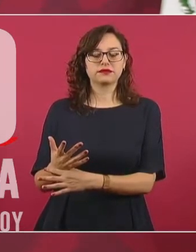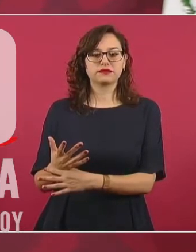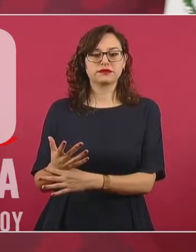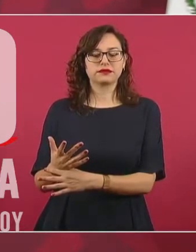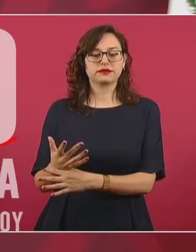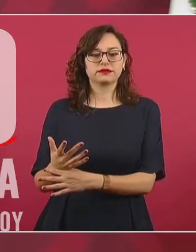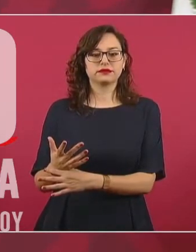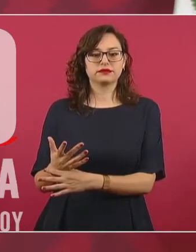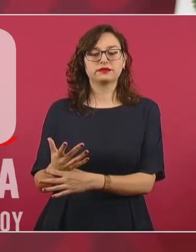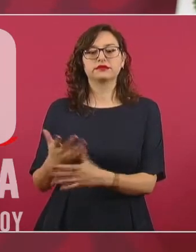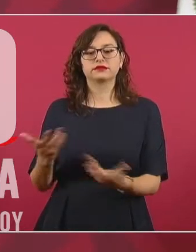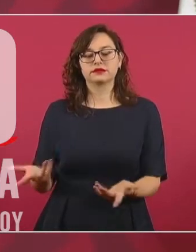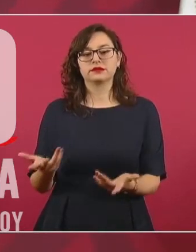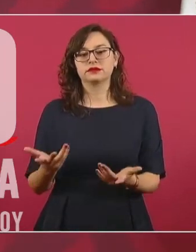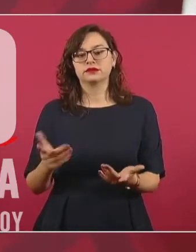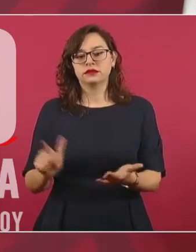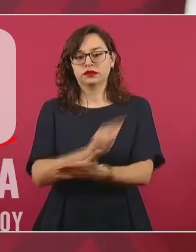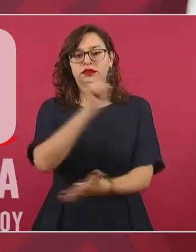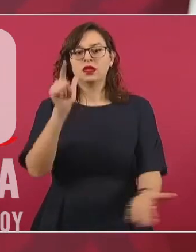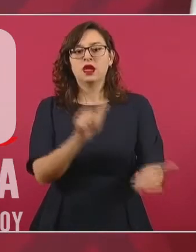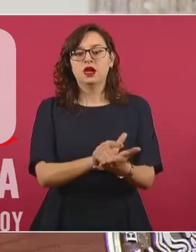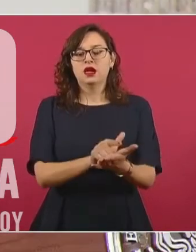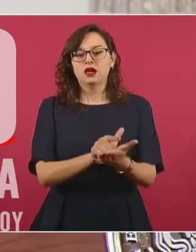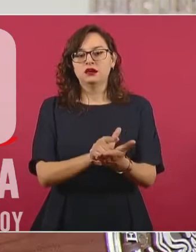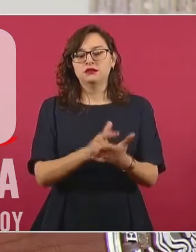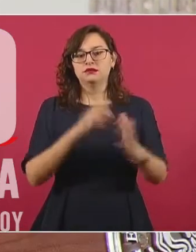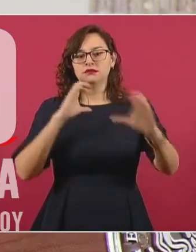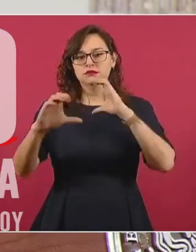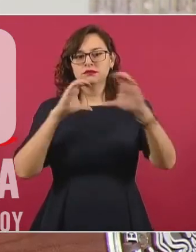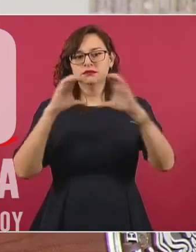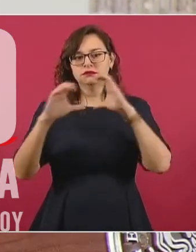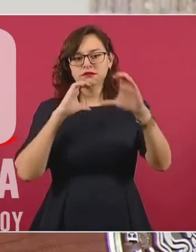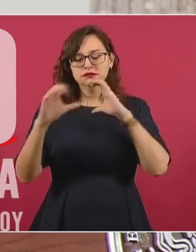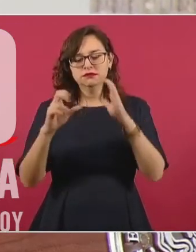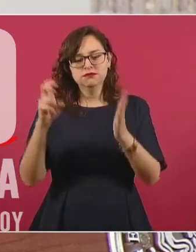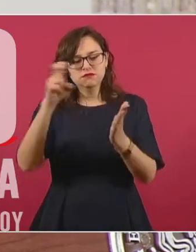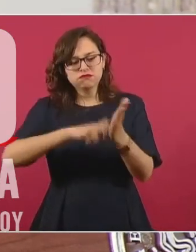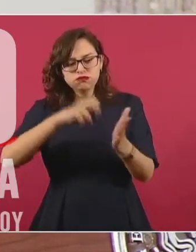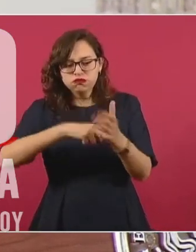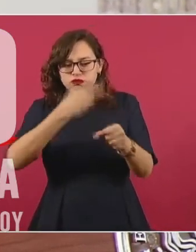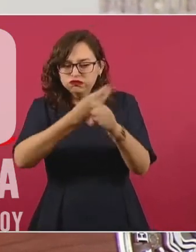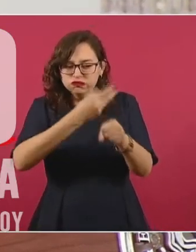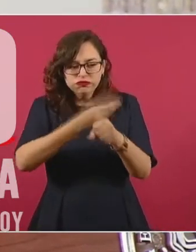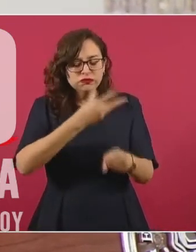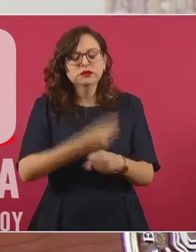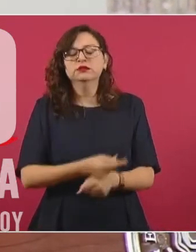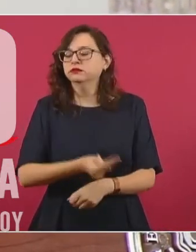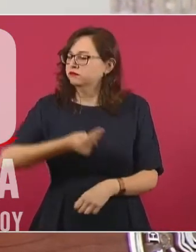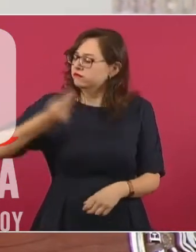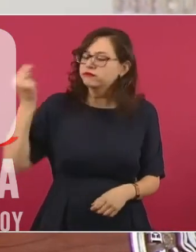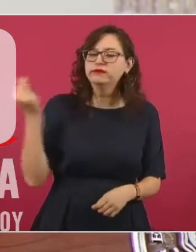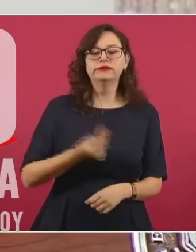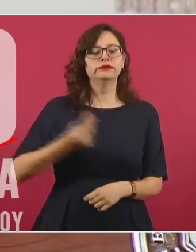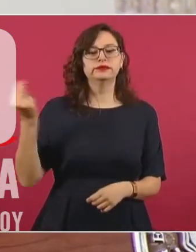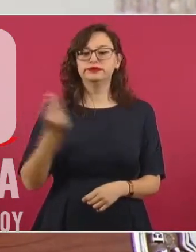a las telecomunicaciones, a toda la legislación que tenía que ver con las telecomunicaciones,